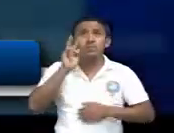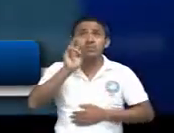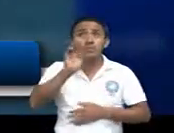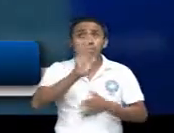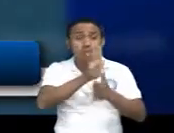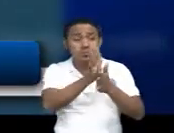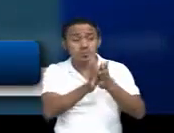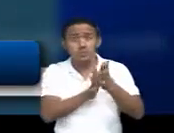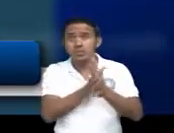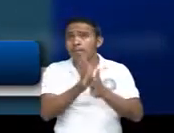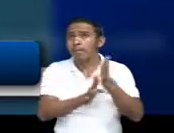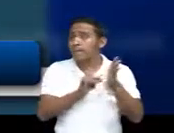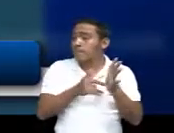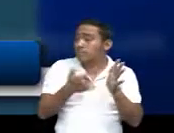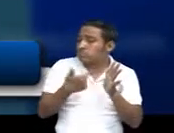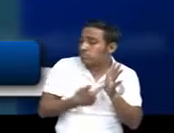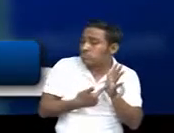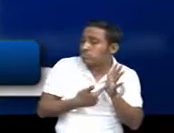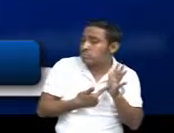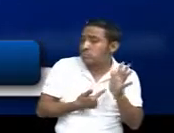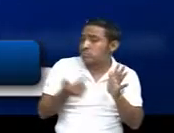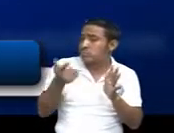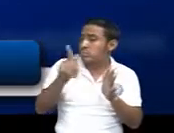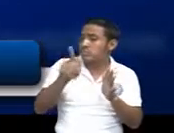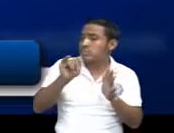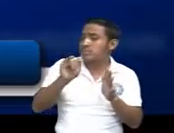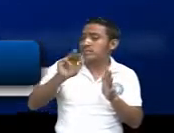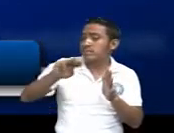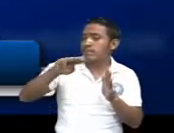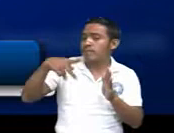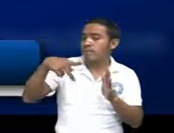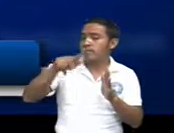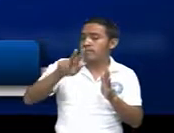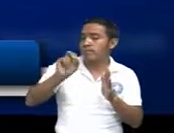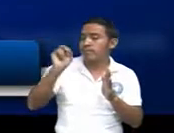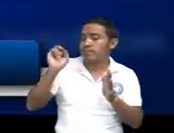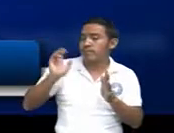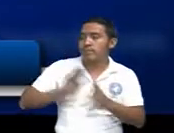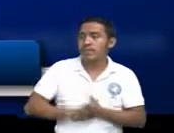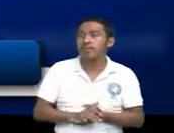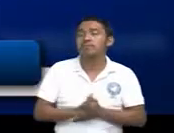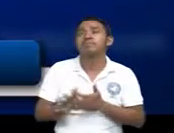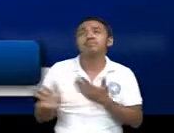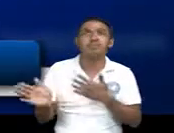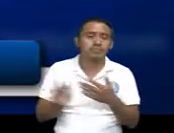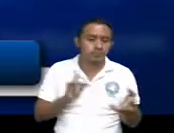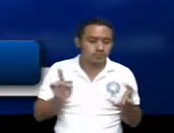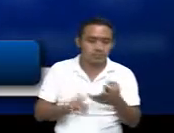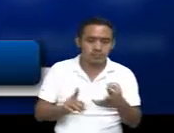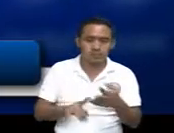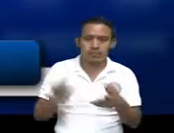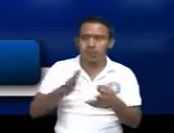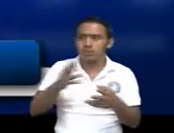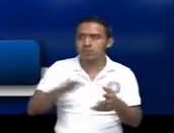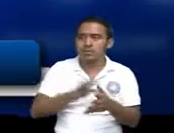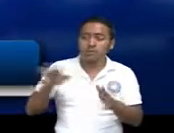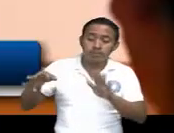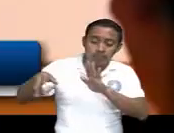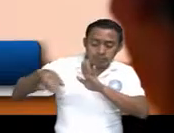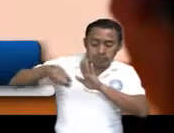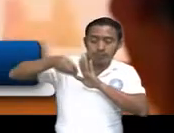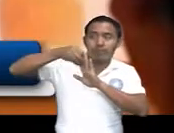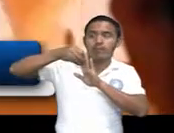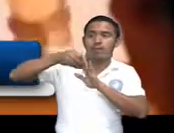es bastante delgada es la membrana timpánica puede ser también secundario de una infección